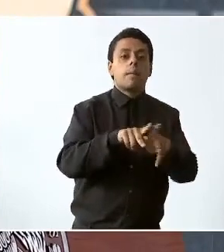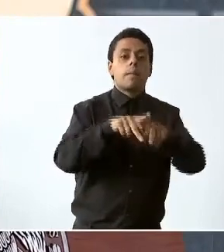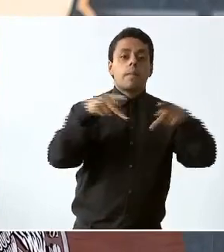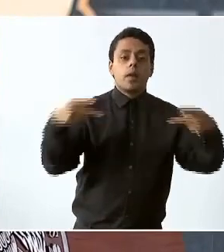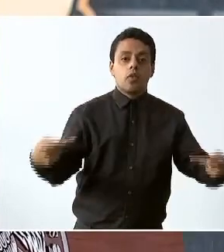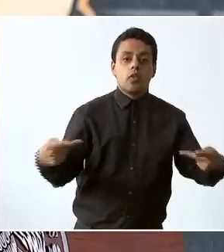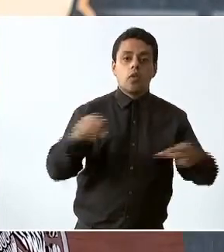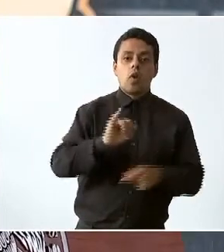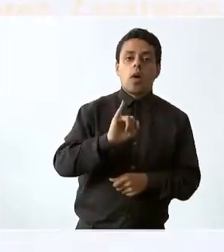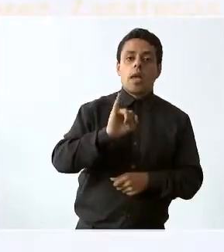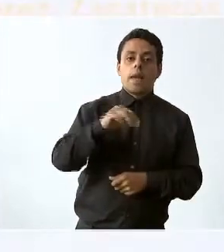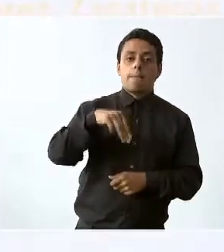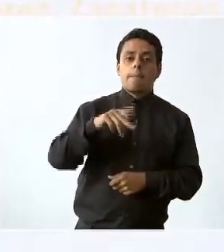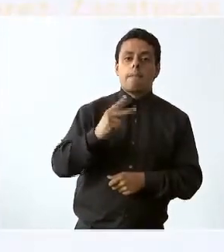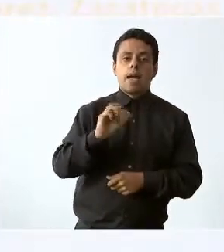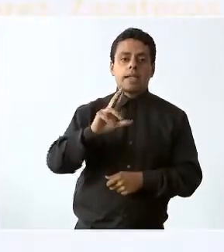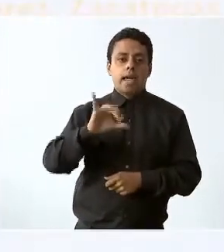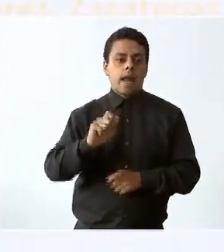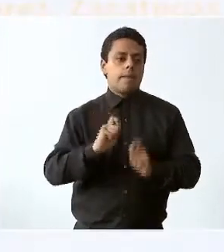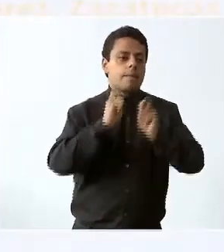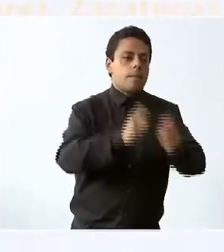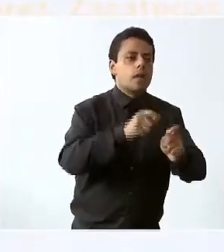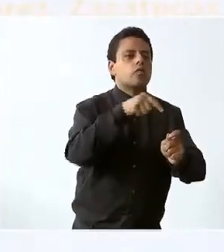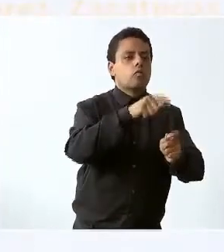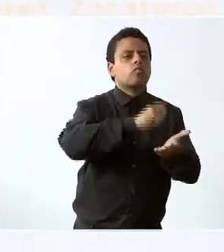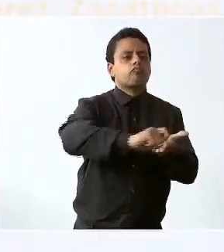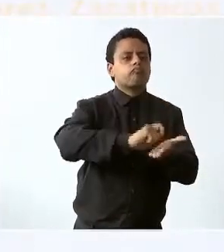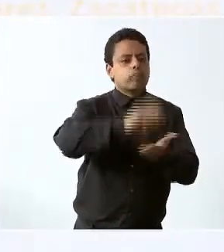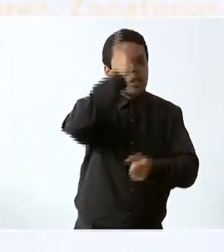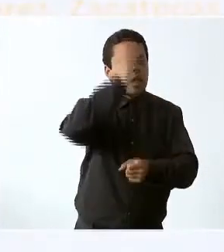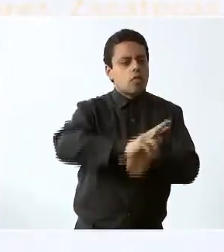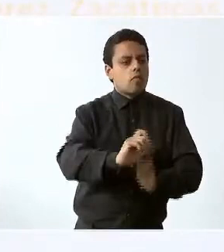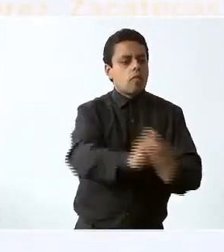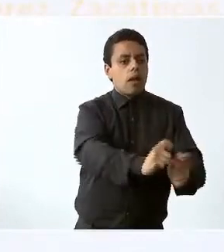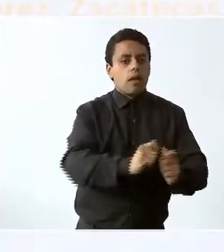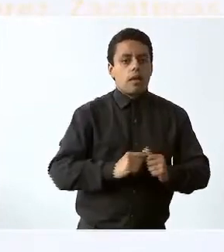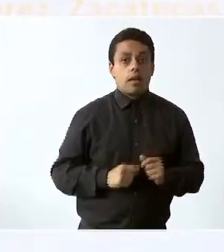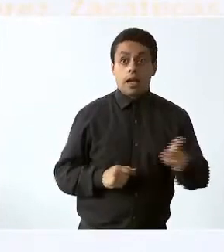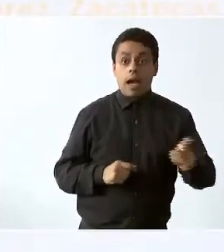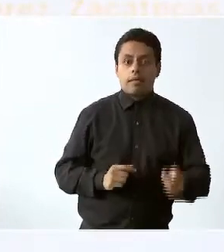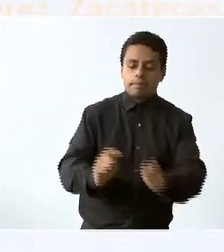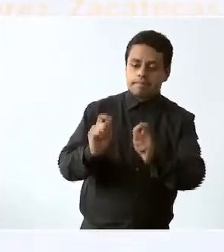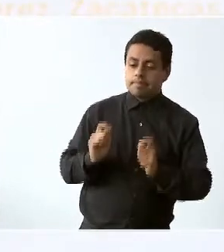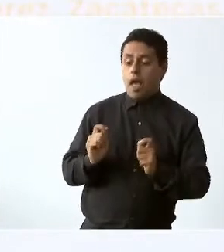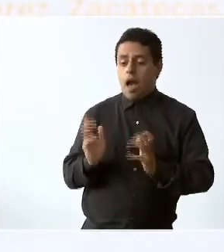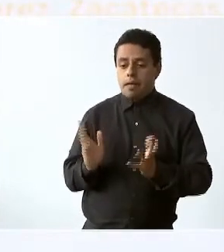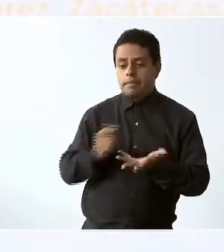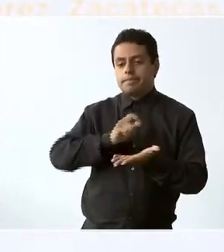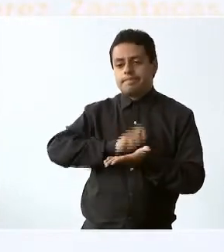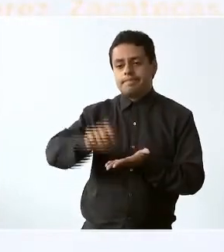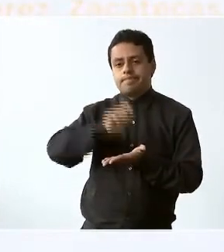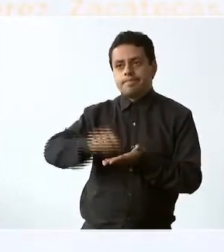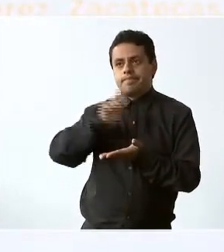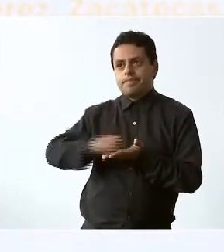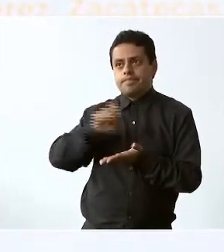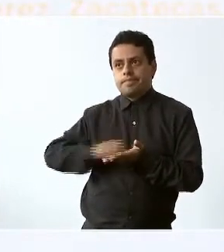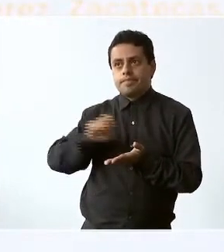El Imparcial. Desde esa tribuna escribió